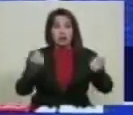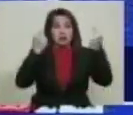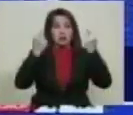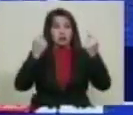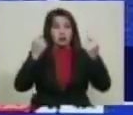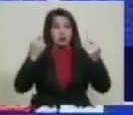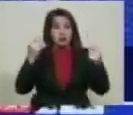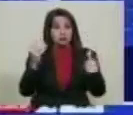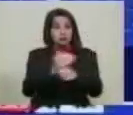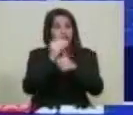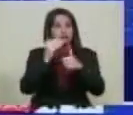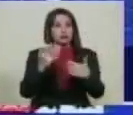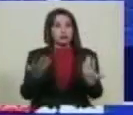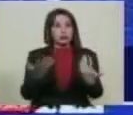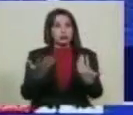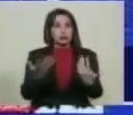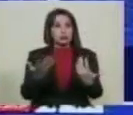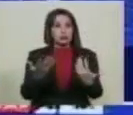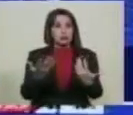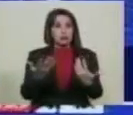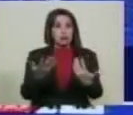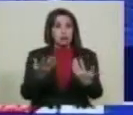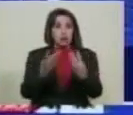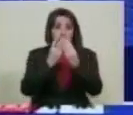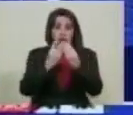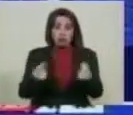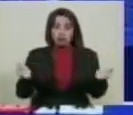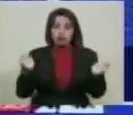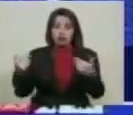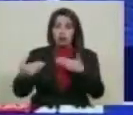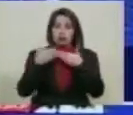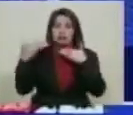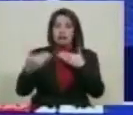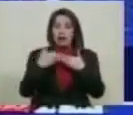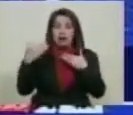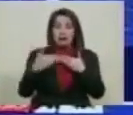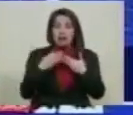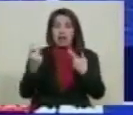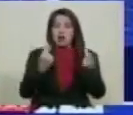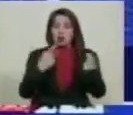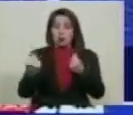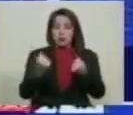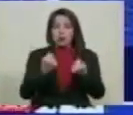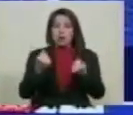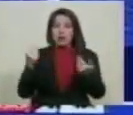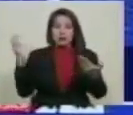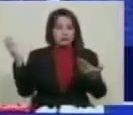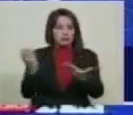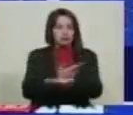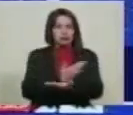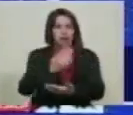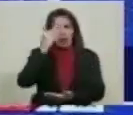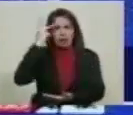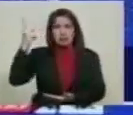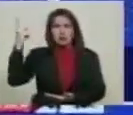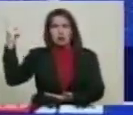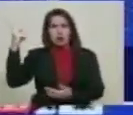descifrar los ataques que nos han hecho a la economía, a la psicología